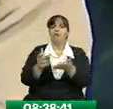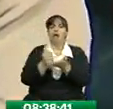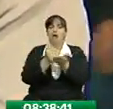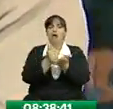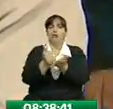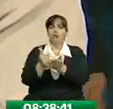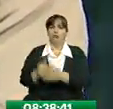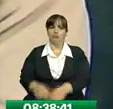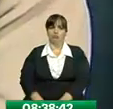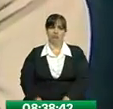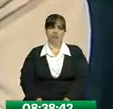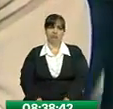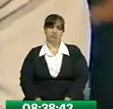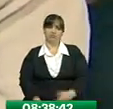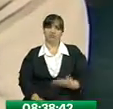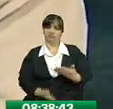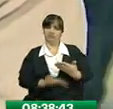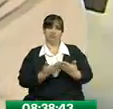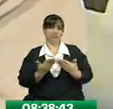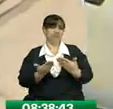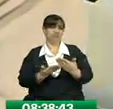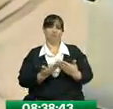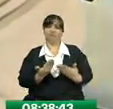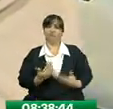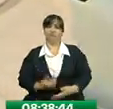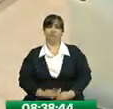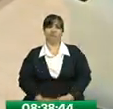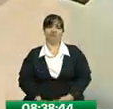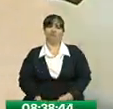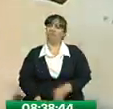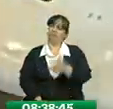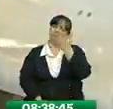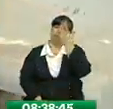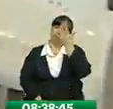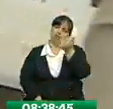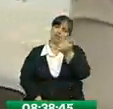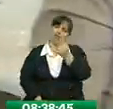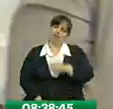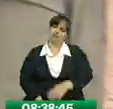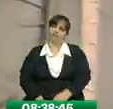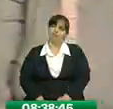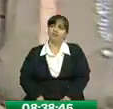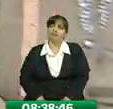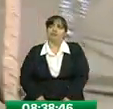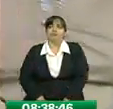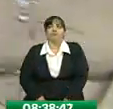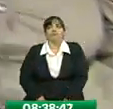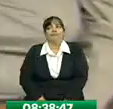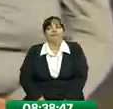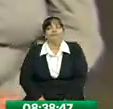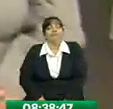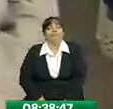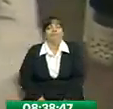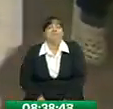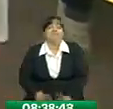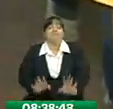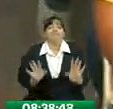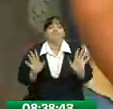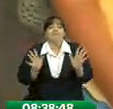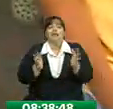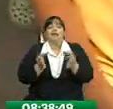es fácil. ¿Por qué? O sea, porque siempre es, no sé, la verdad no sé cómo decirle,